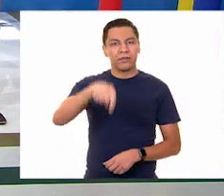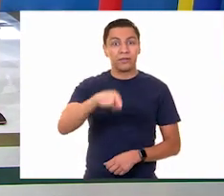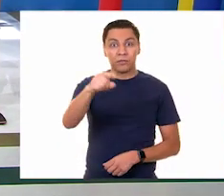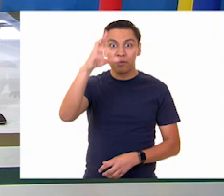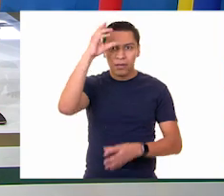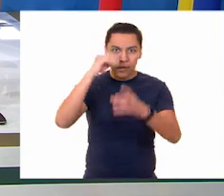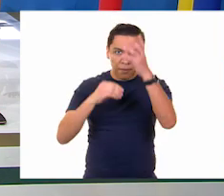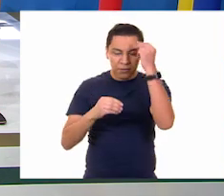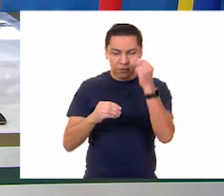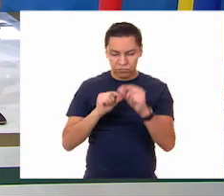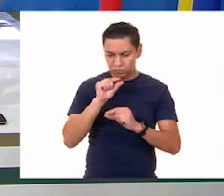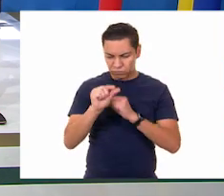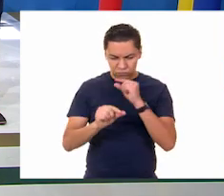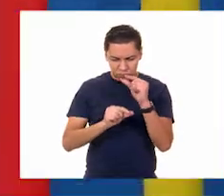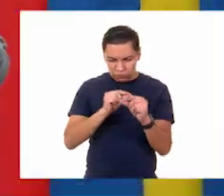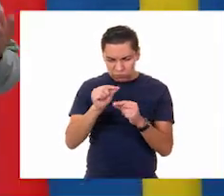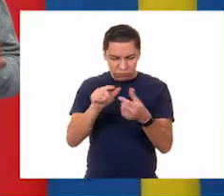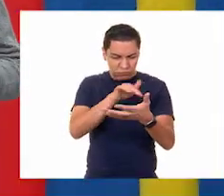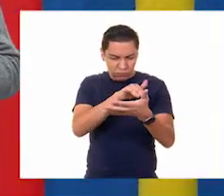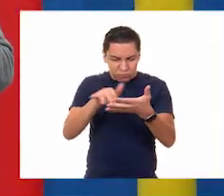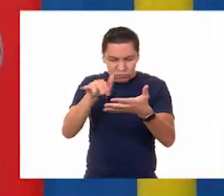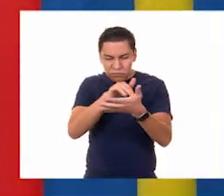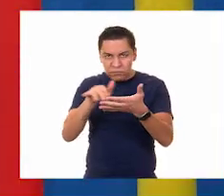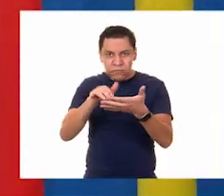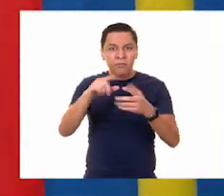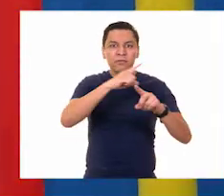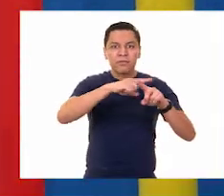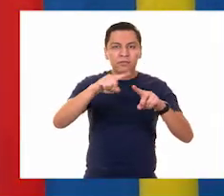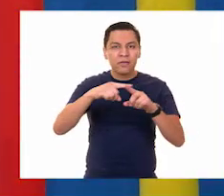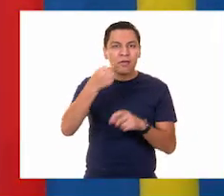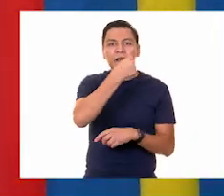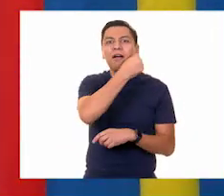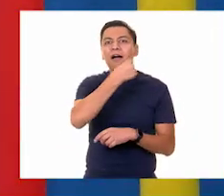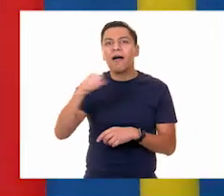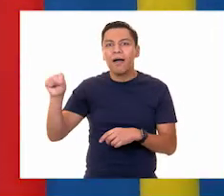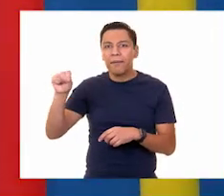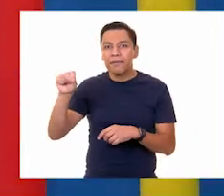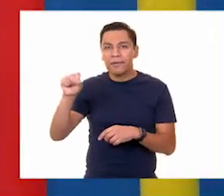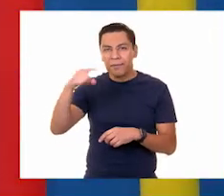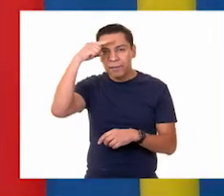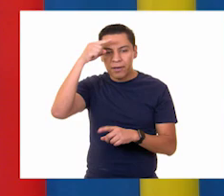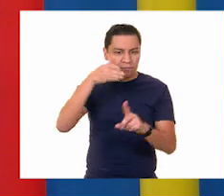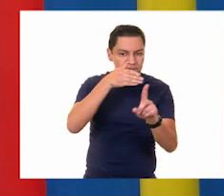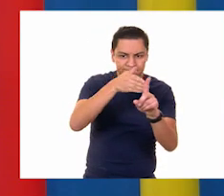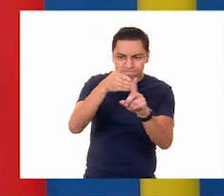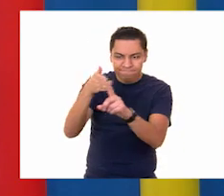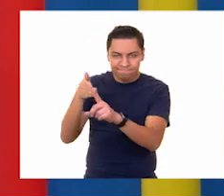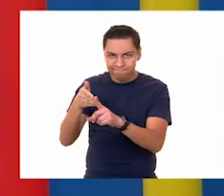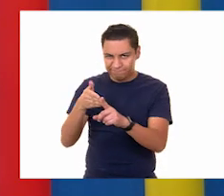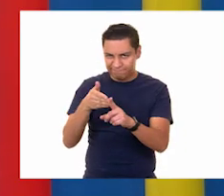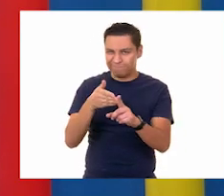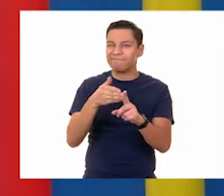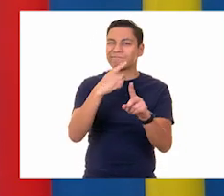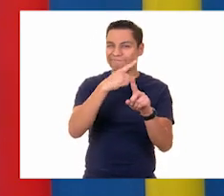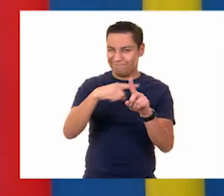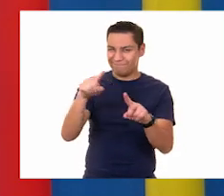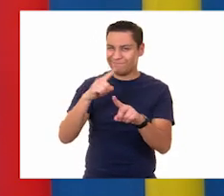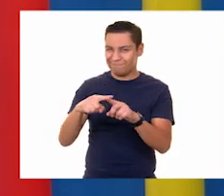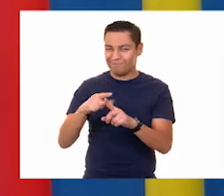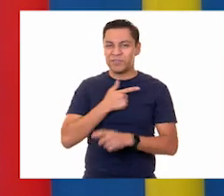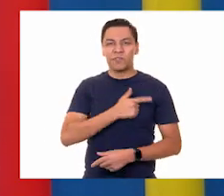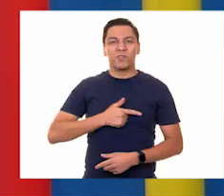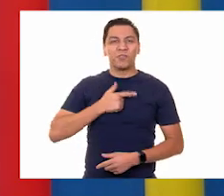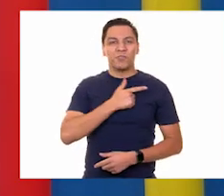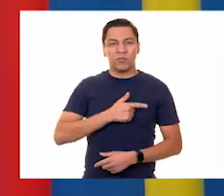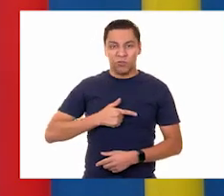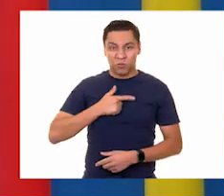desarrollamos nuestra capacidad de leer de distintas maneras para cumplir propósitos diversos. Me da muchísimo gusto estar con ustedes y